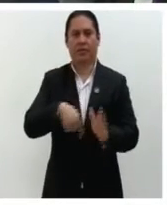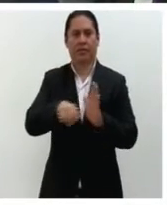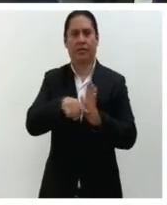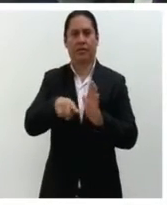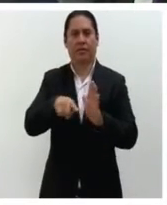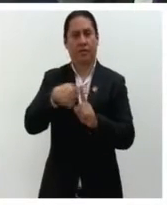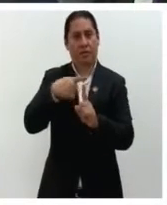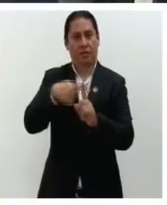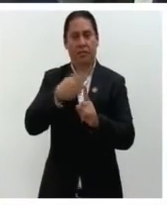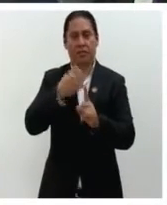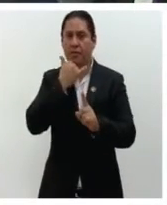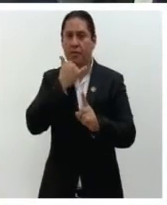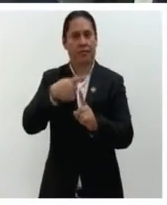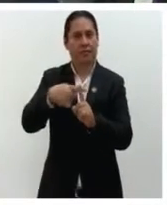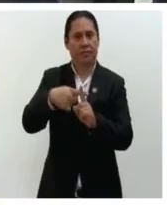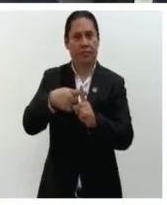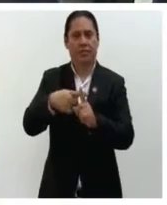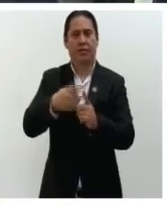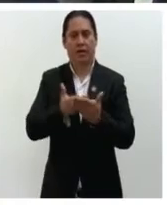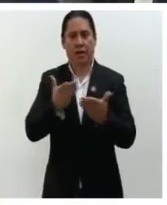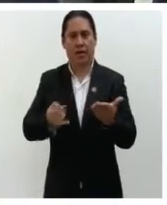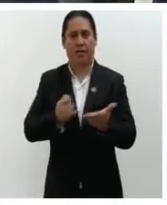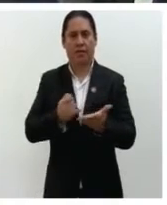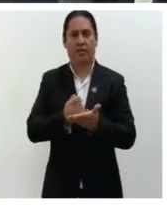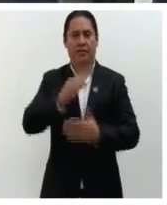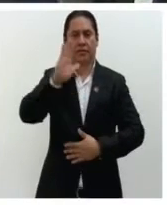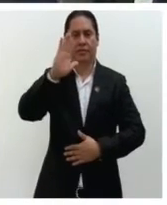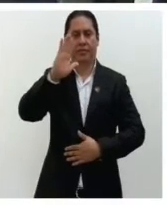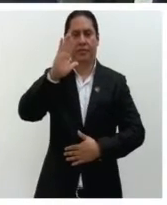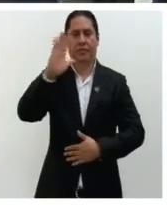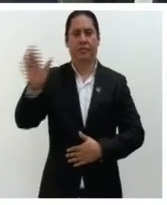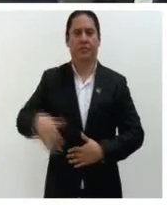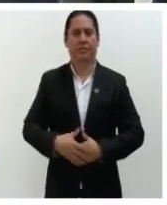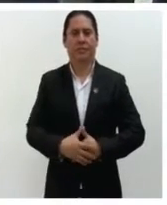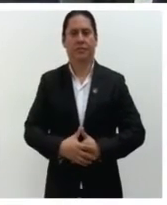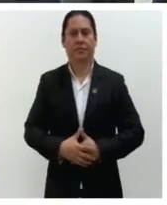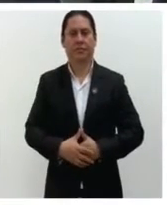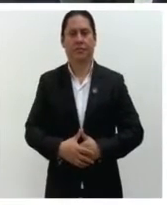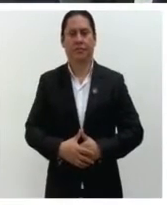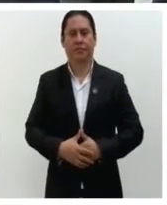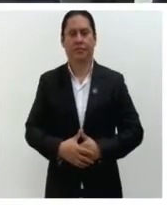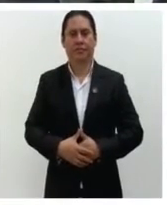legisladores que estén por la afirmativa, sírvanse a manifestarlo levantando la mano.